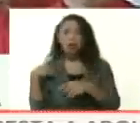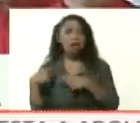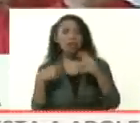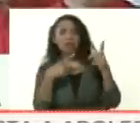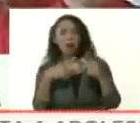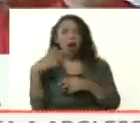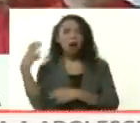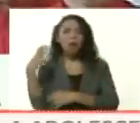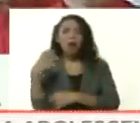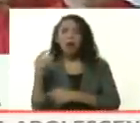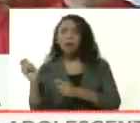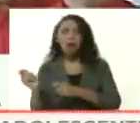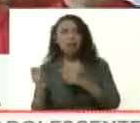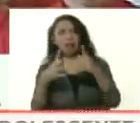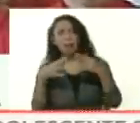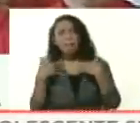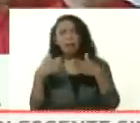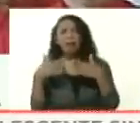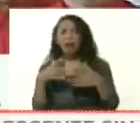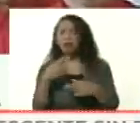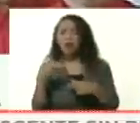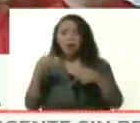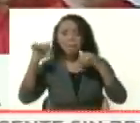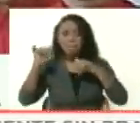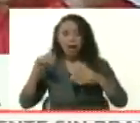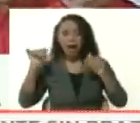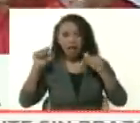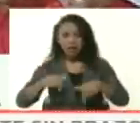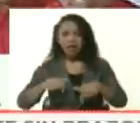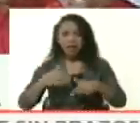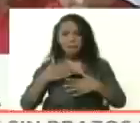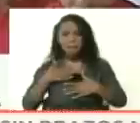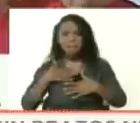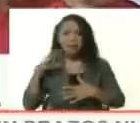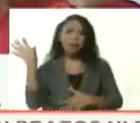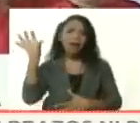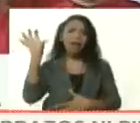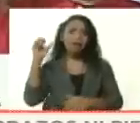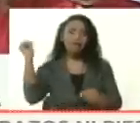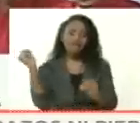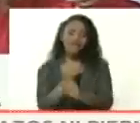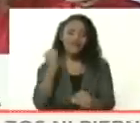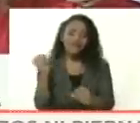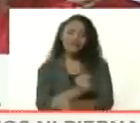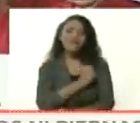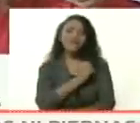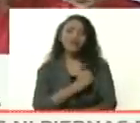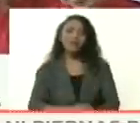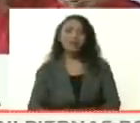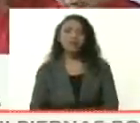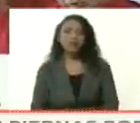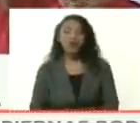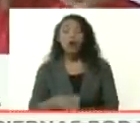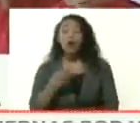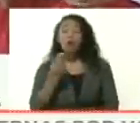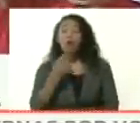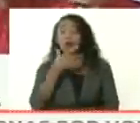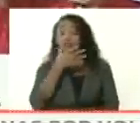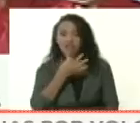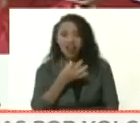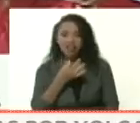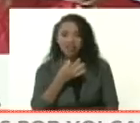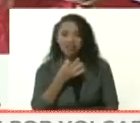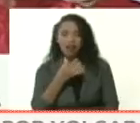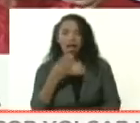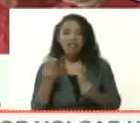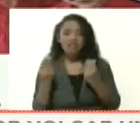O no me lo habría llevado para Panamá. Estaría aquí en mi país trabajando. Es muy fácil, con los reales de los venezolanos monté